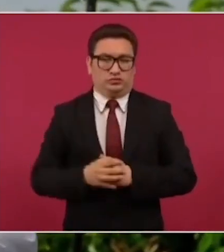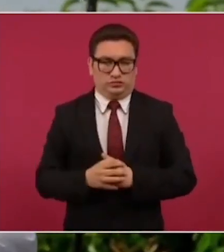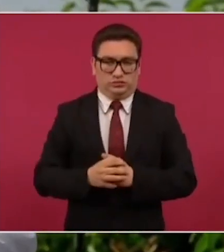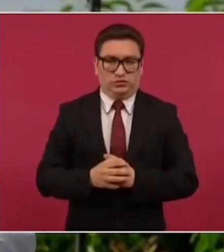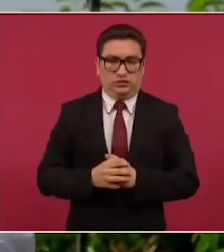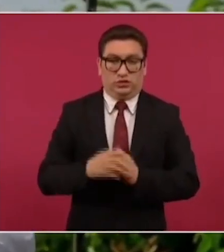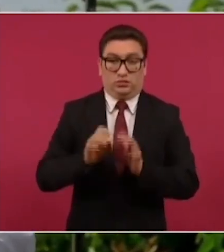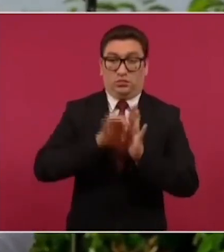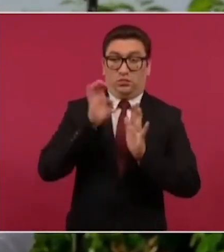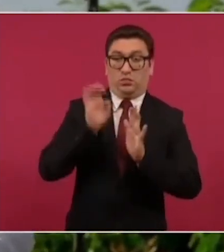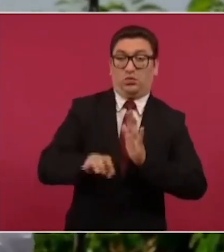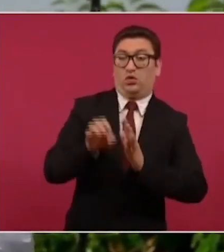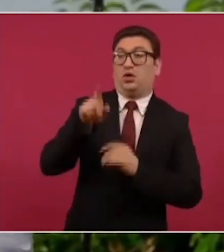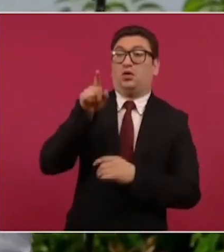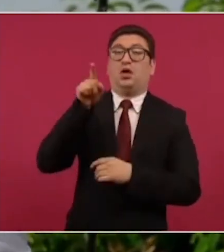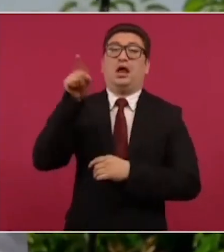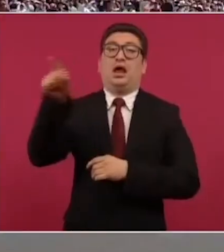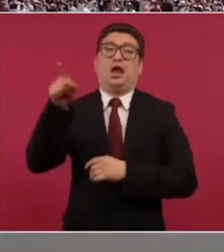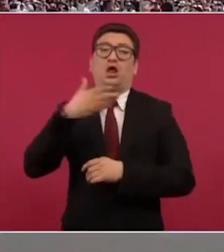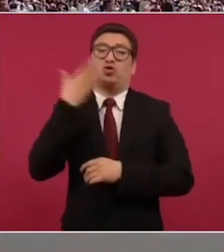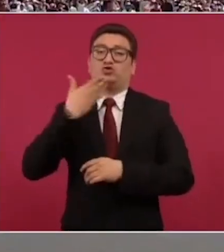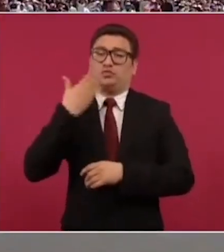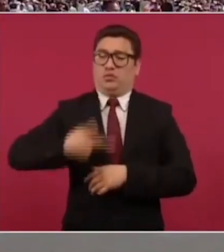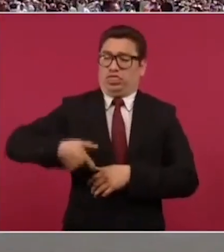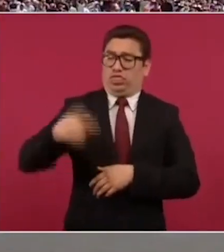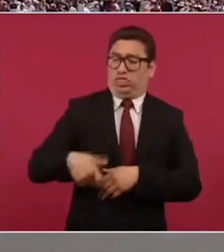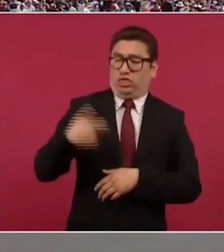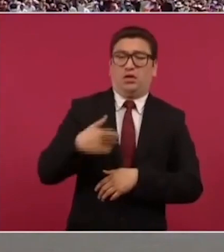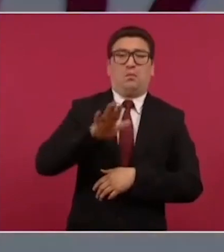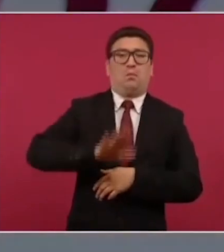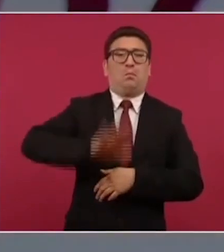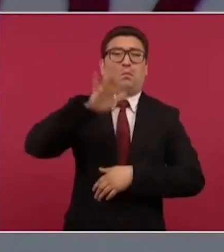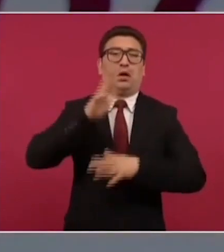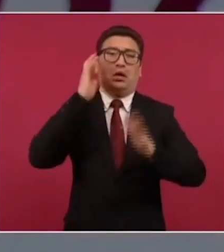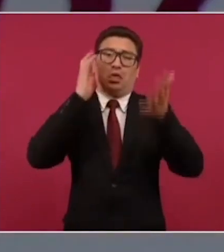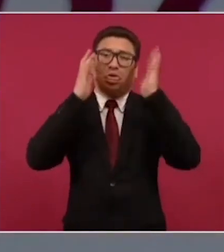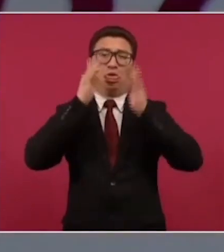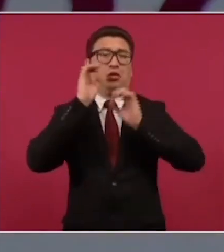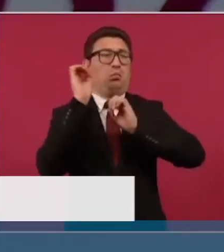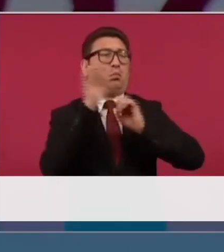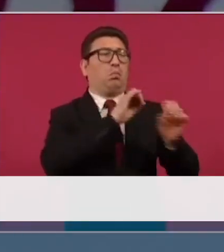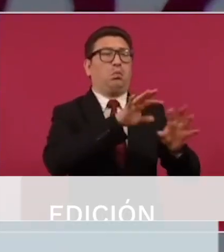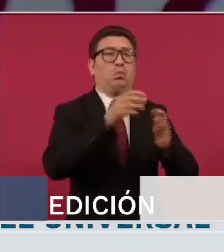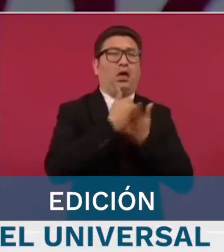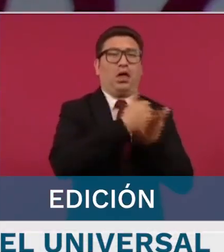pero salpica. Al carajo con todo eso.